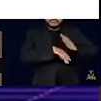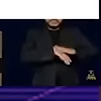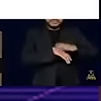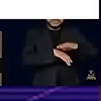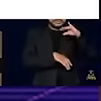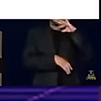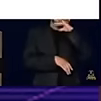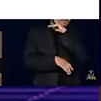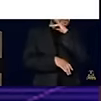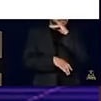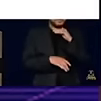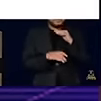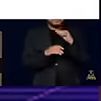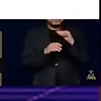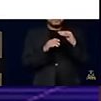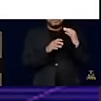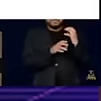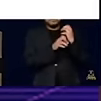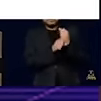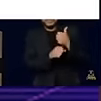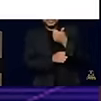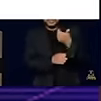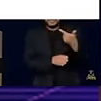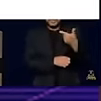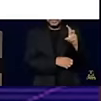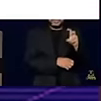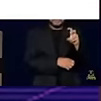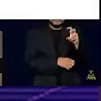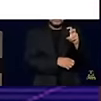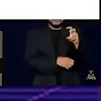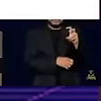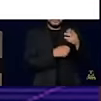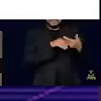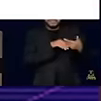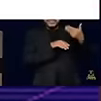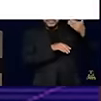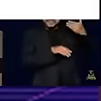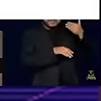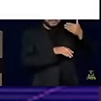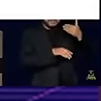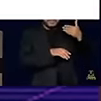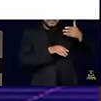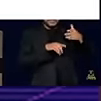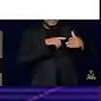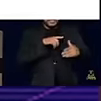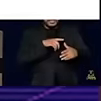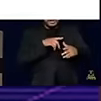mi corazón es mexicano, mi sangre colombiana. Nos vemos